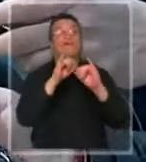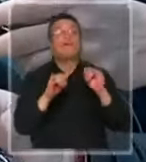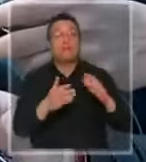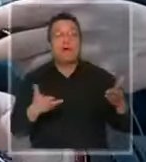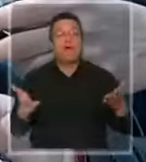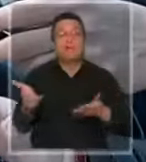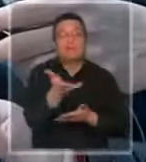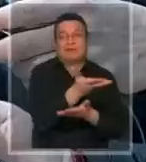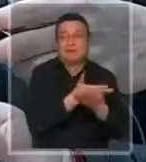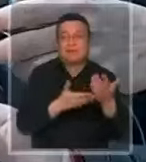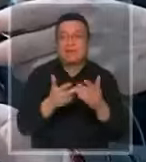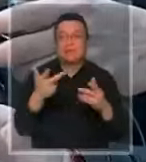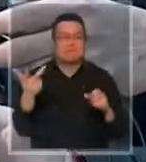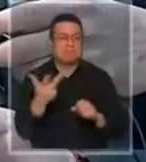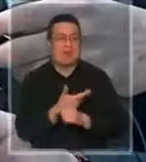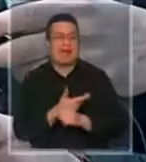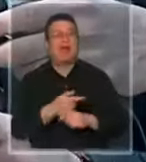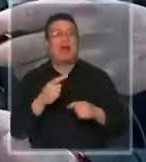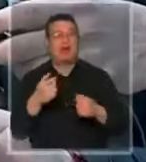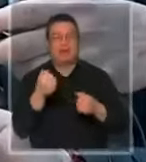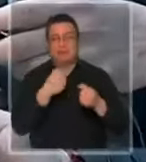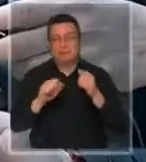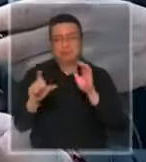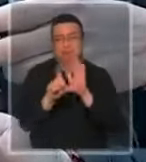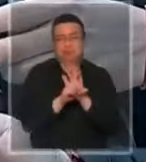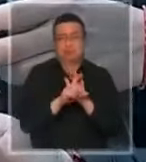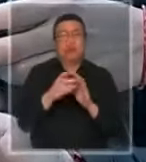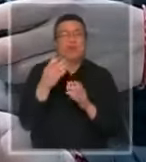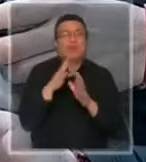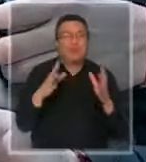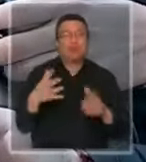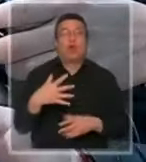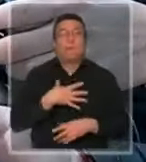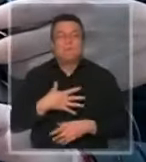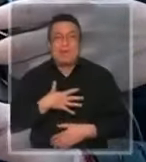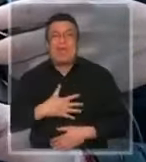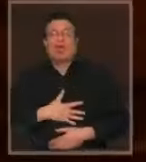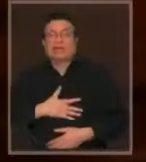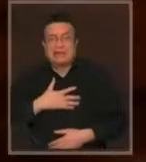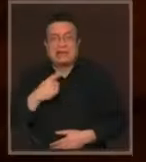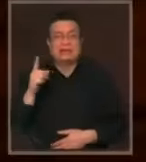con los hechos de delincuencia, los miedos que sienten las personas en distintos